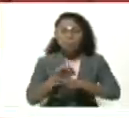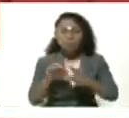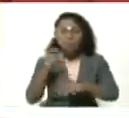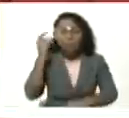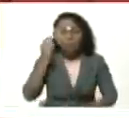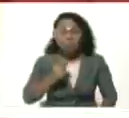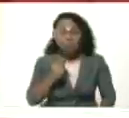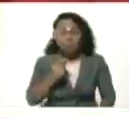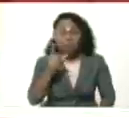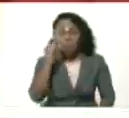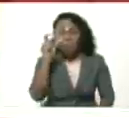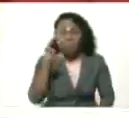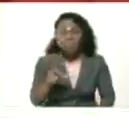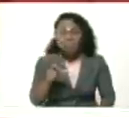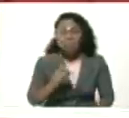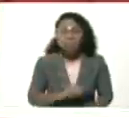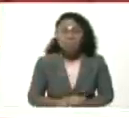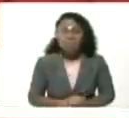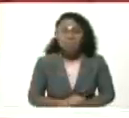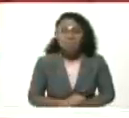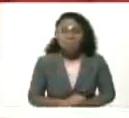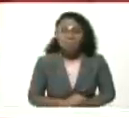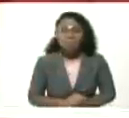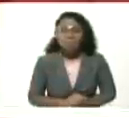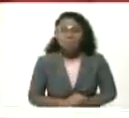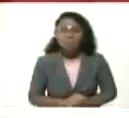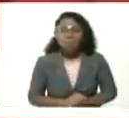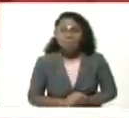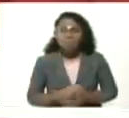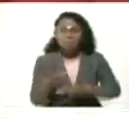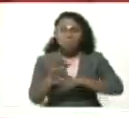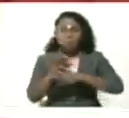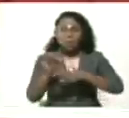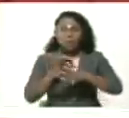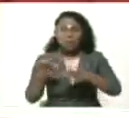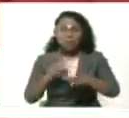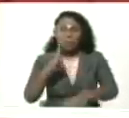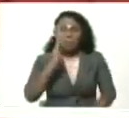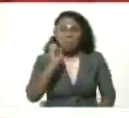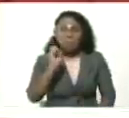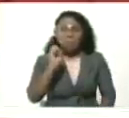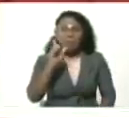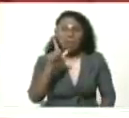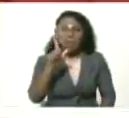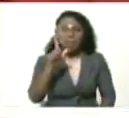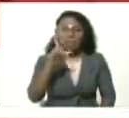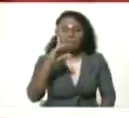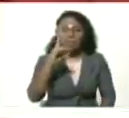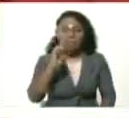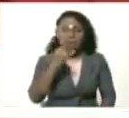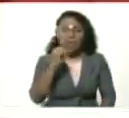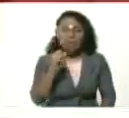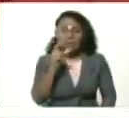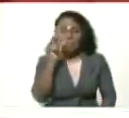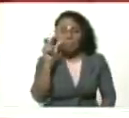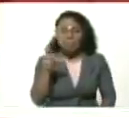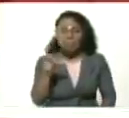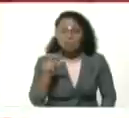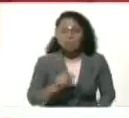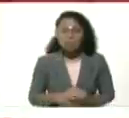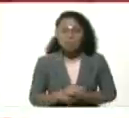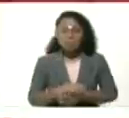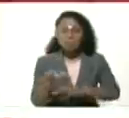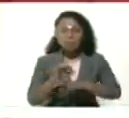Sucre, Luis Cifontes, municipio Valdés, Román Rojas, municipio Andrés Eloy Blanco,